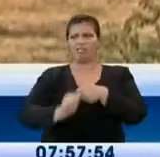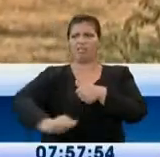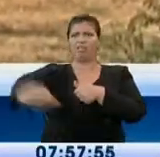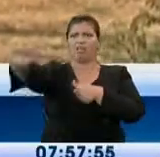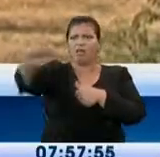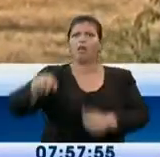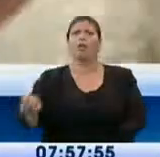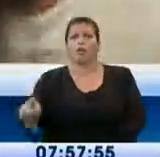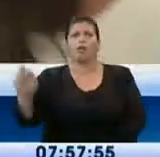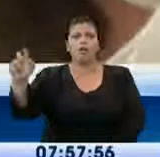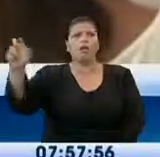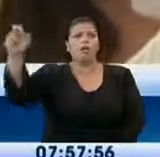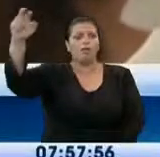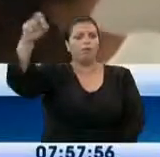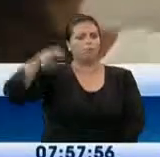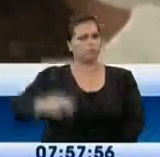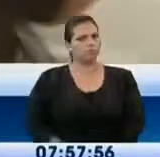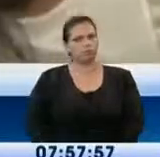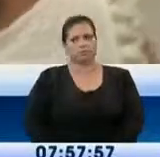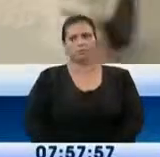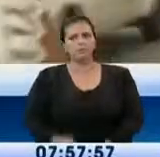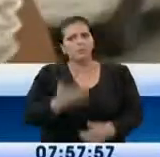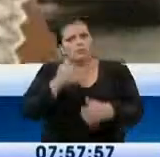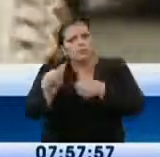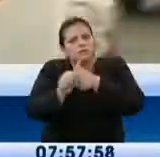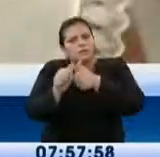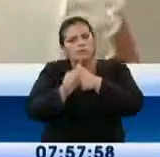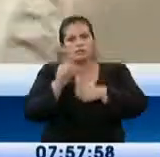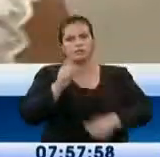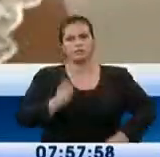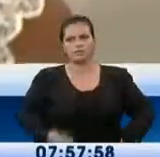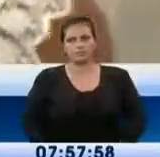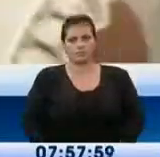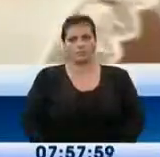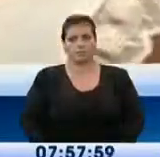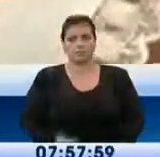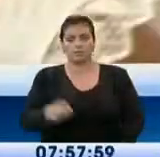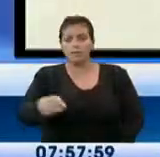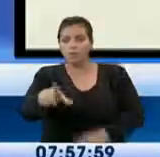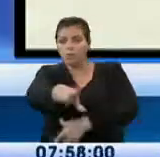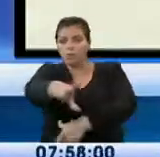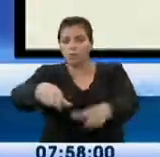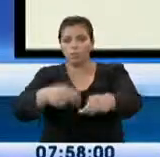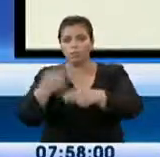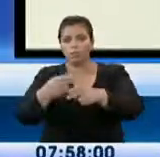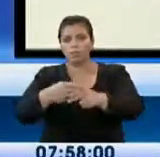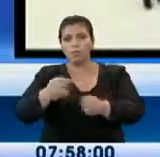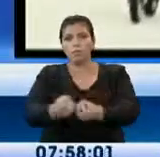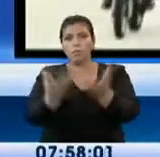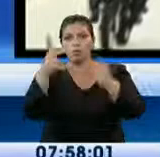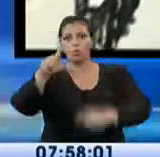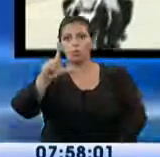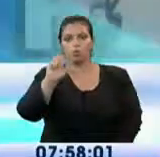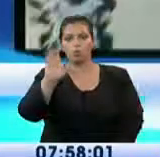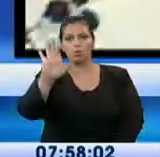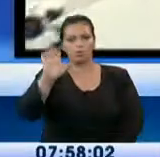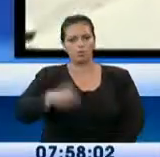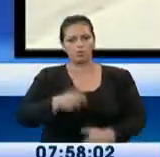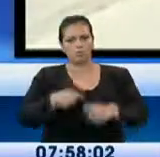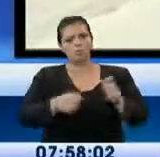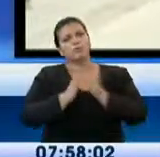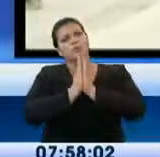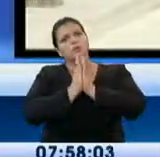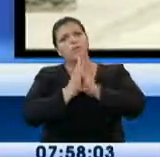los habitantes de Mucholote es urgente, pues dicen que a diario arriesgan sus vidas. Esperar en el momento en el que menos hayan carros